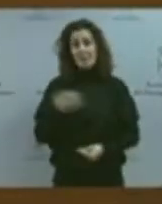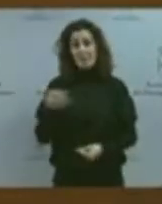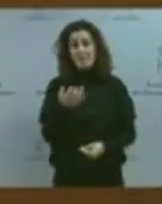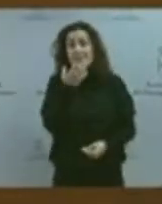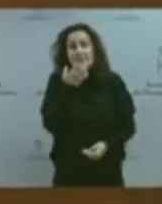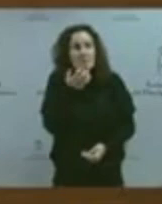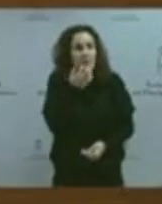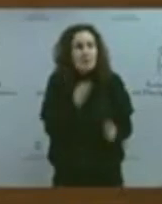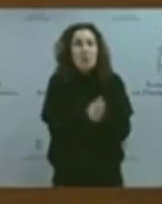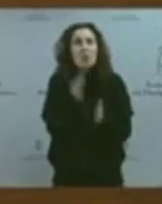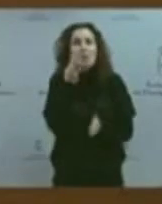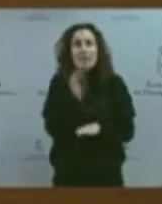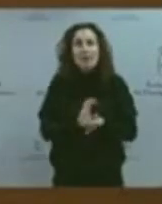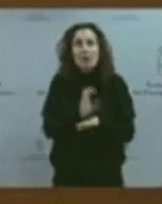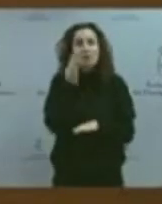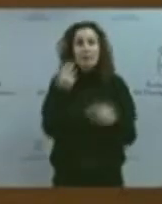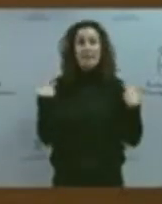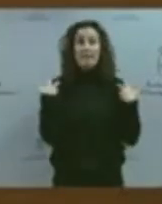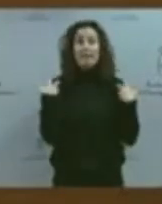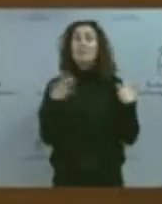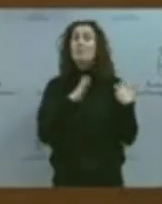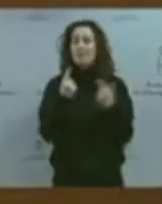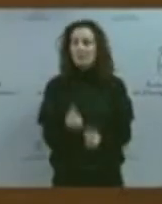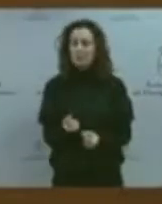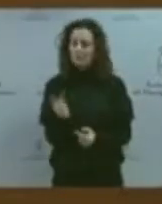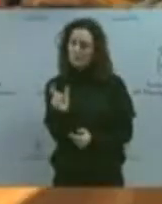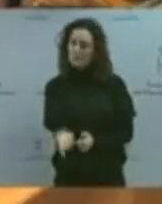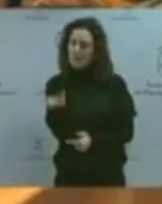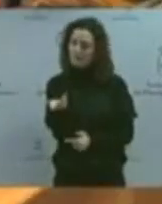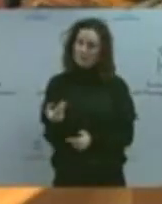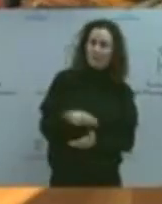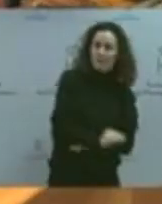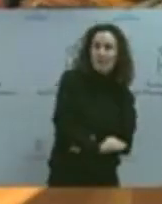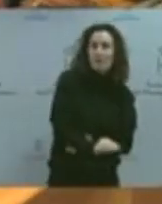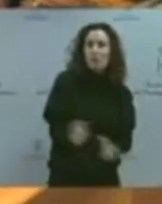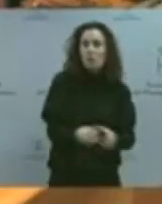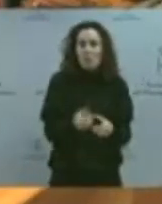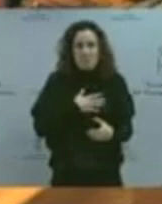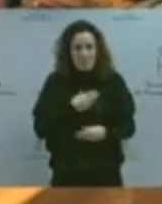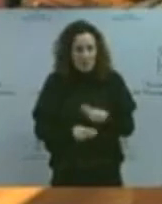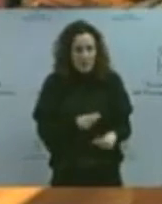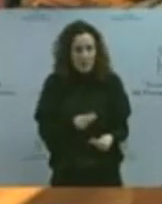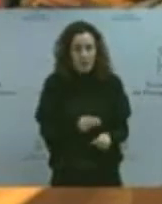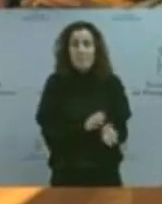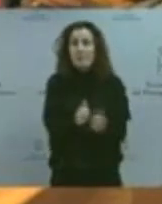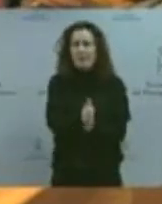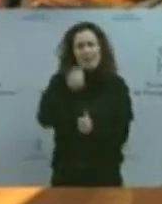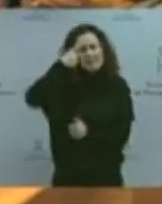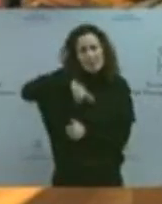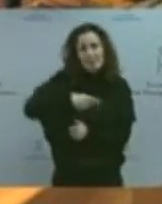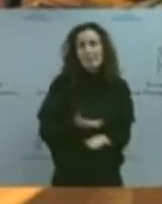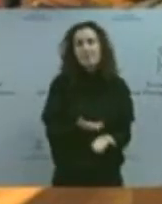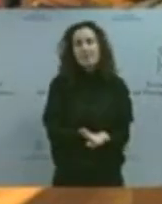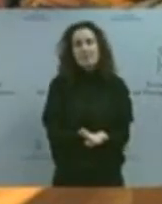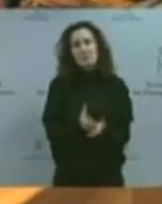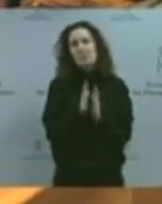más dinero a esta cuestión, este grupo parlamentario lo va a hacer. Tenemos claro cuál es la prioridad, pero le pedimos a usted que tenga las mismas prioridades que este grupo parlamentario,